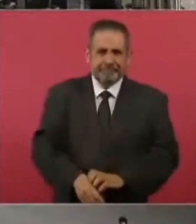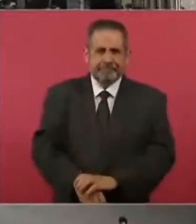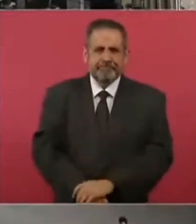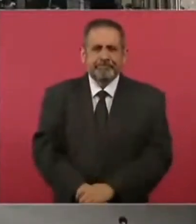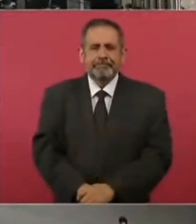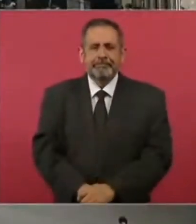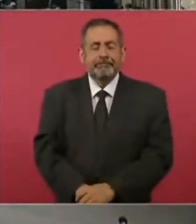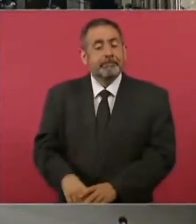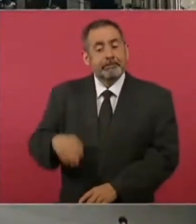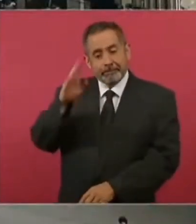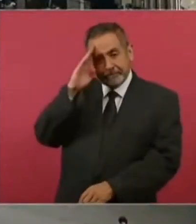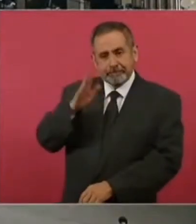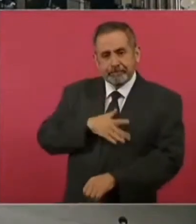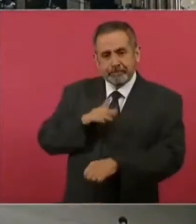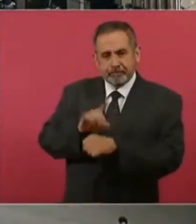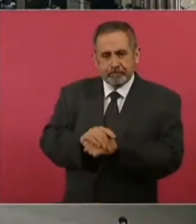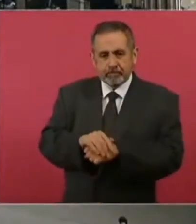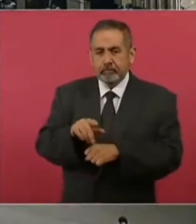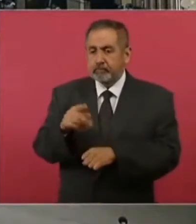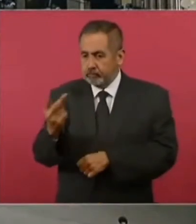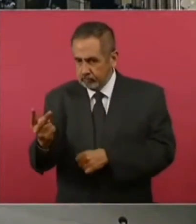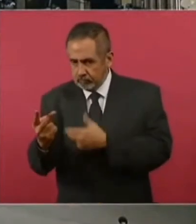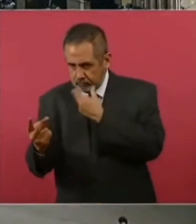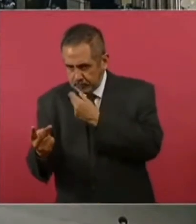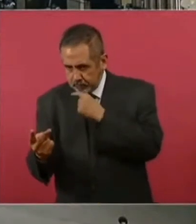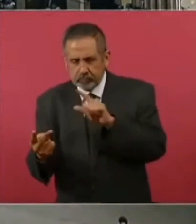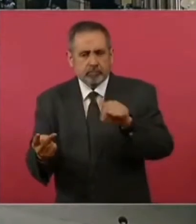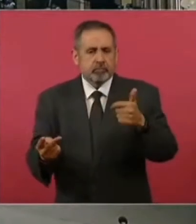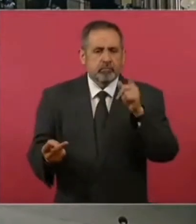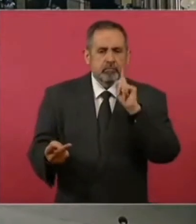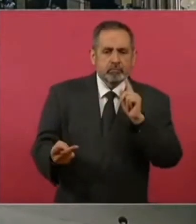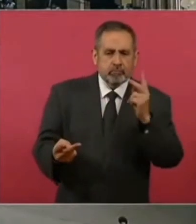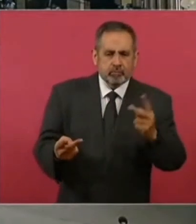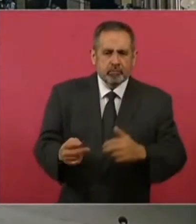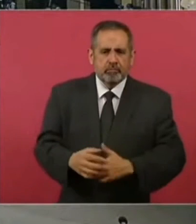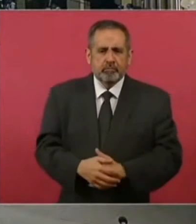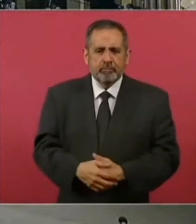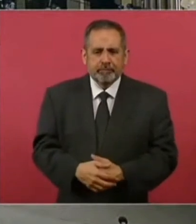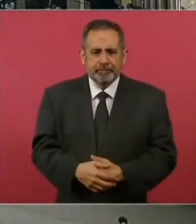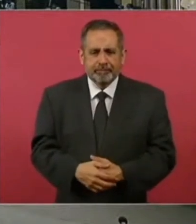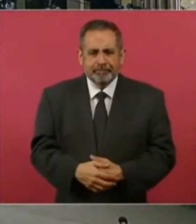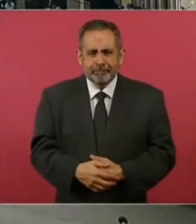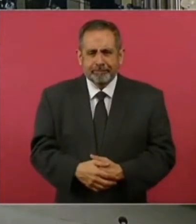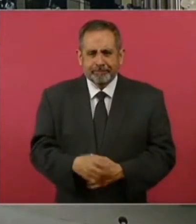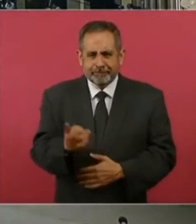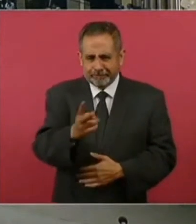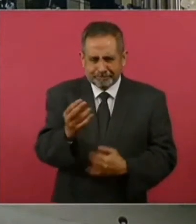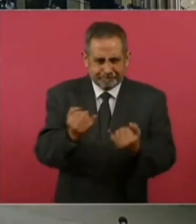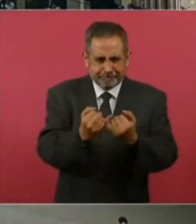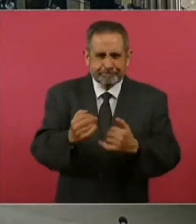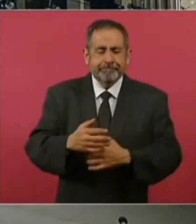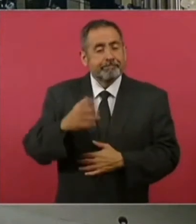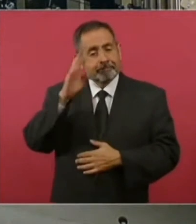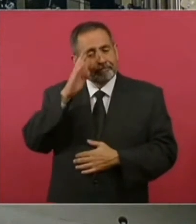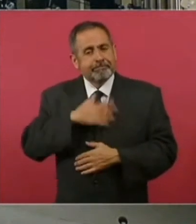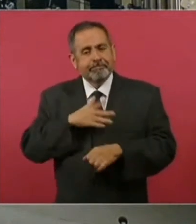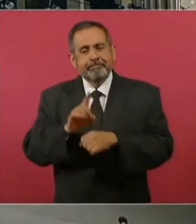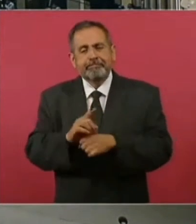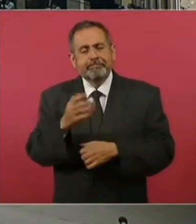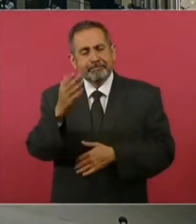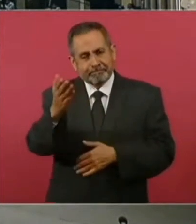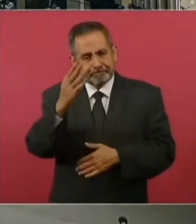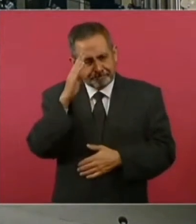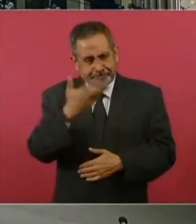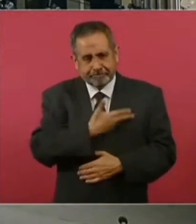Hola, sí. Muy buenos días. Y luego vienen dos mujeres. No, háblame, pase rápido. A usted también, cualquiera. Hola, muy buenos días,